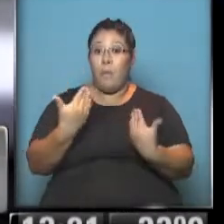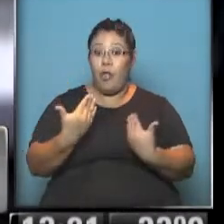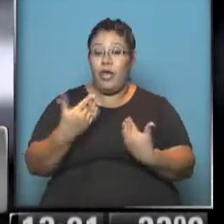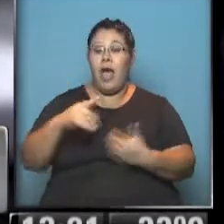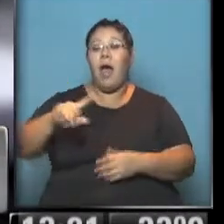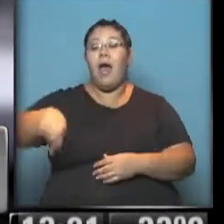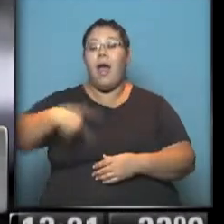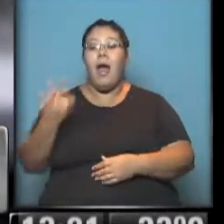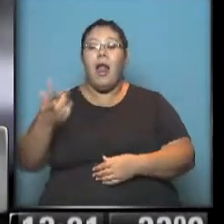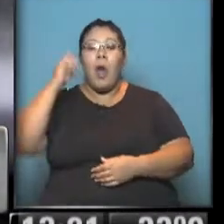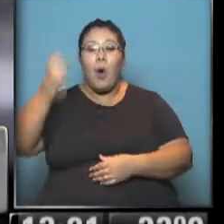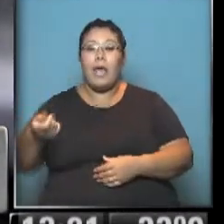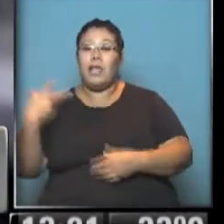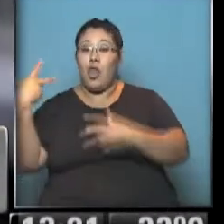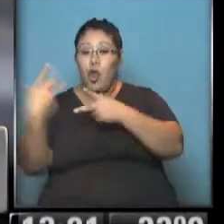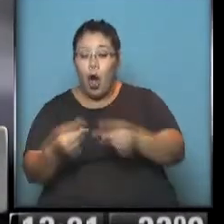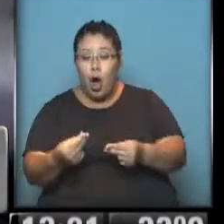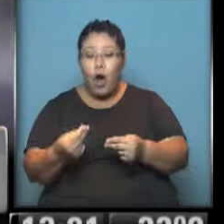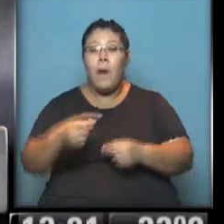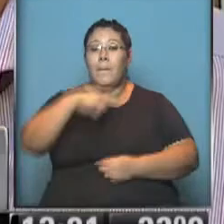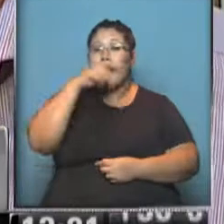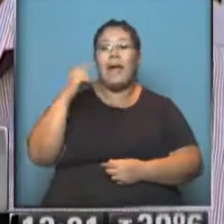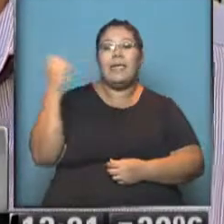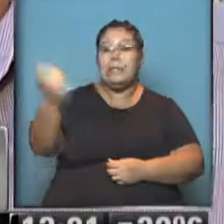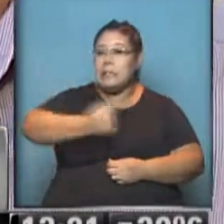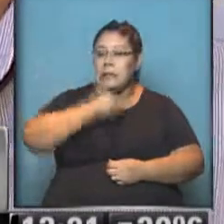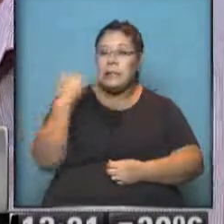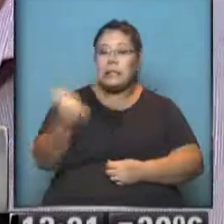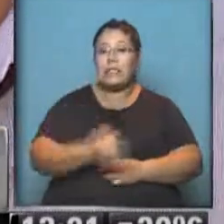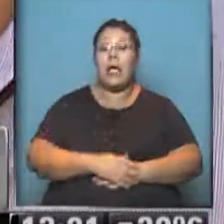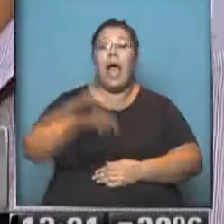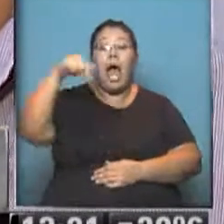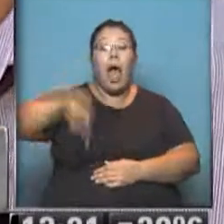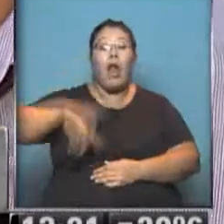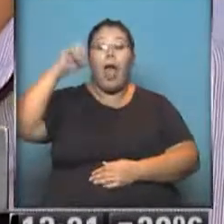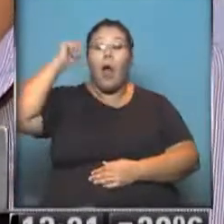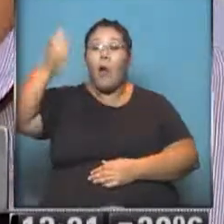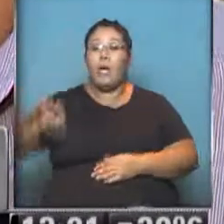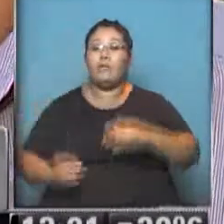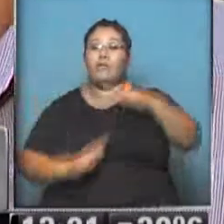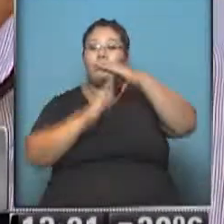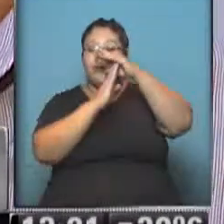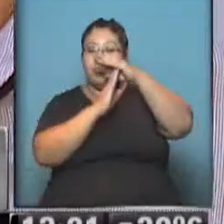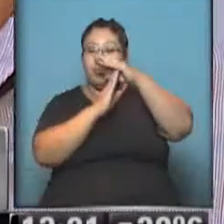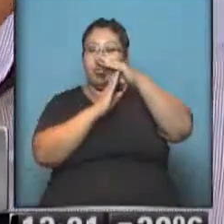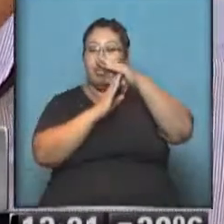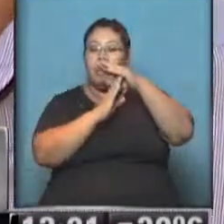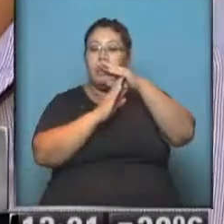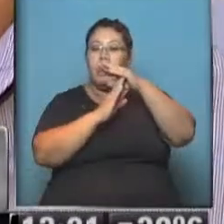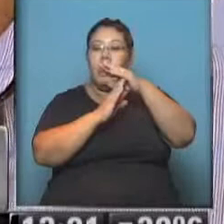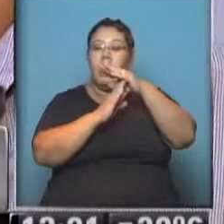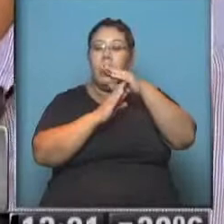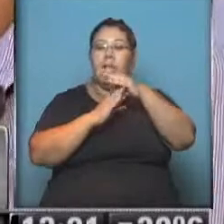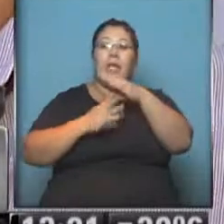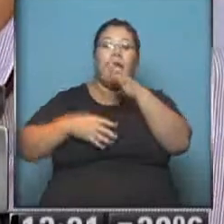tenemos la novedad de que el Superior Tribunal de Justicia, en su versión local del partido judicial, está jugando